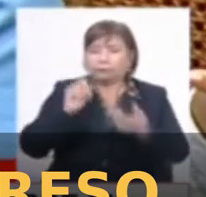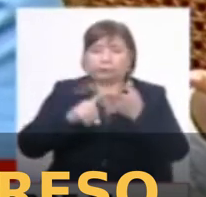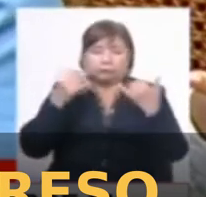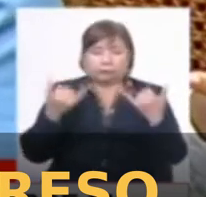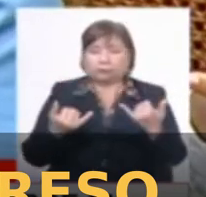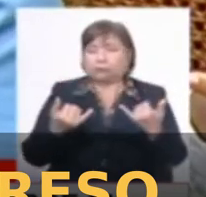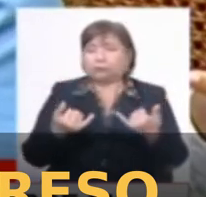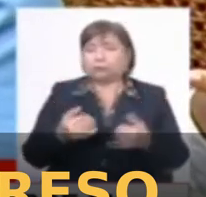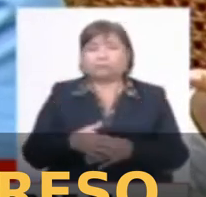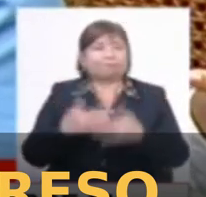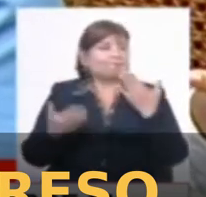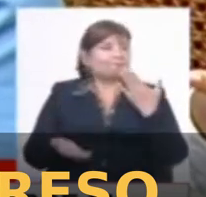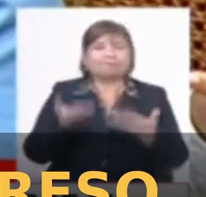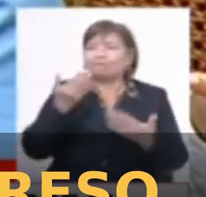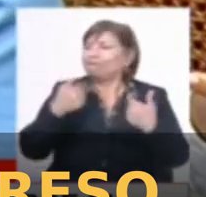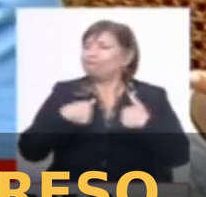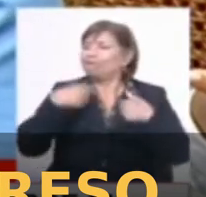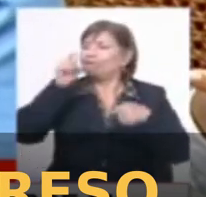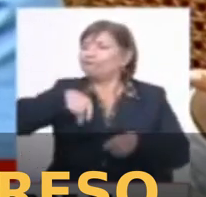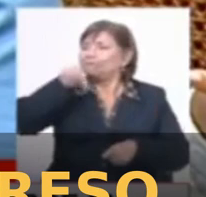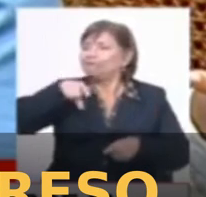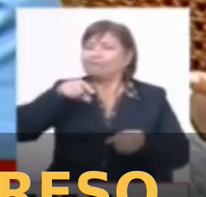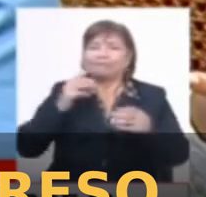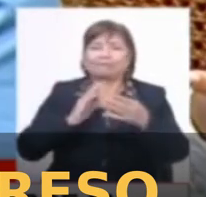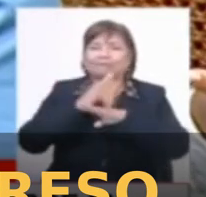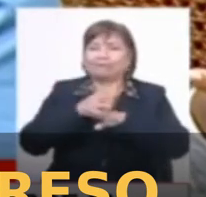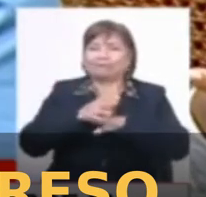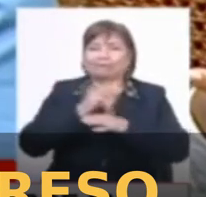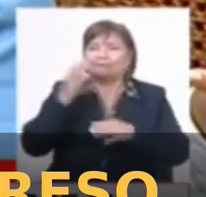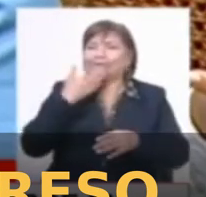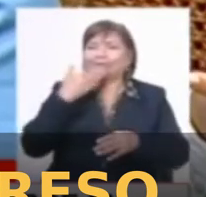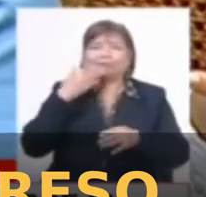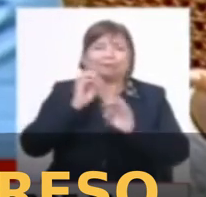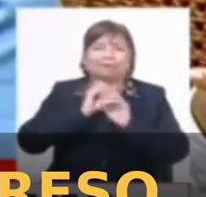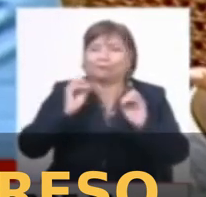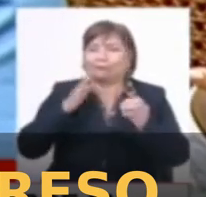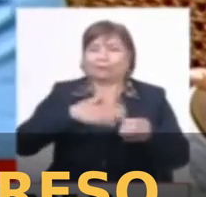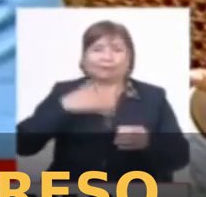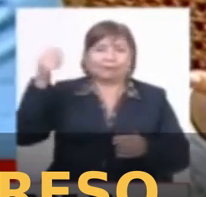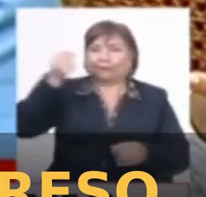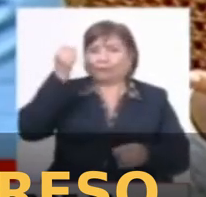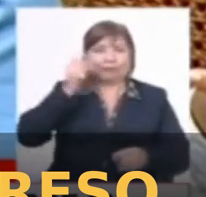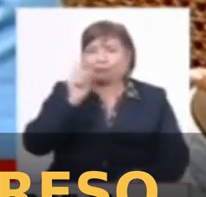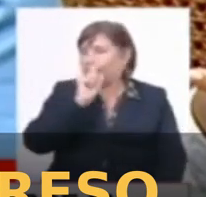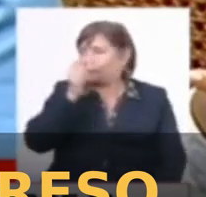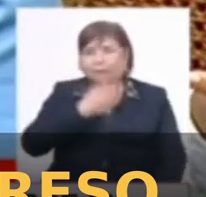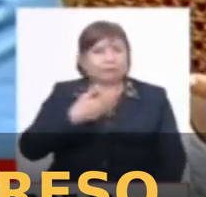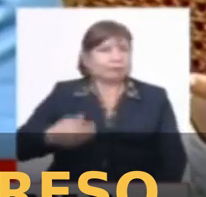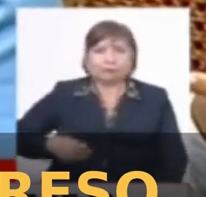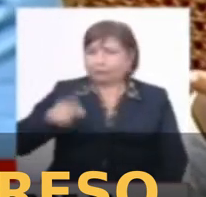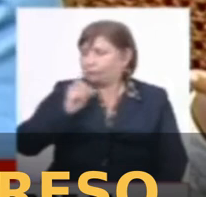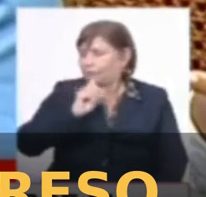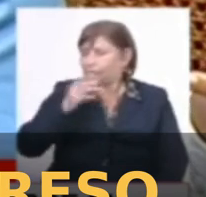fecha, en las cuales yo no necesito ser intermediaria de nadie, y mis empresas no han ganado con el Estado, señor